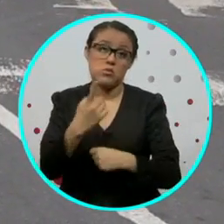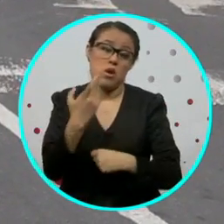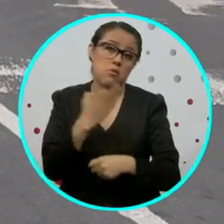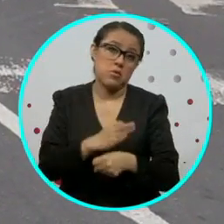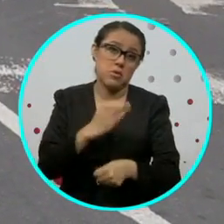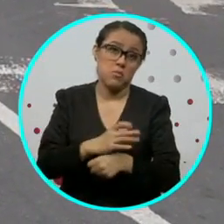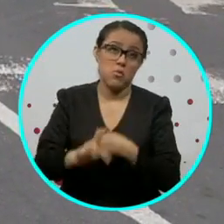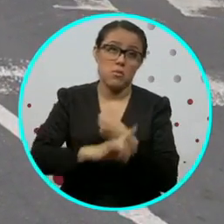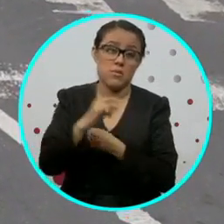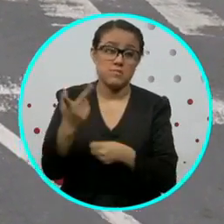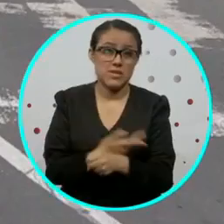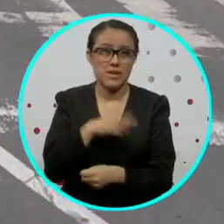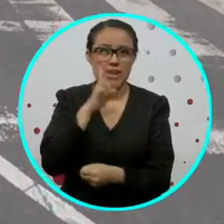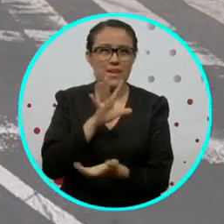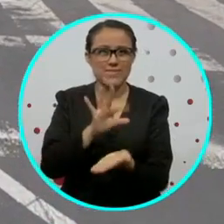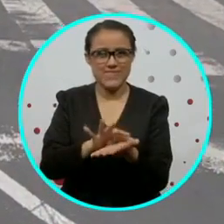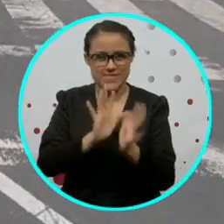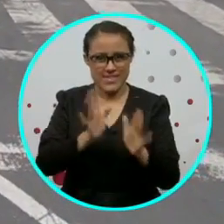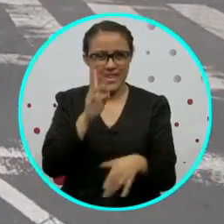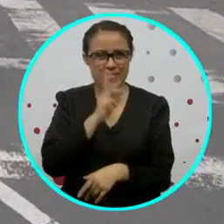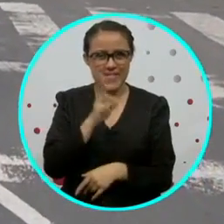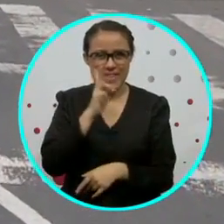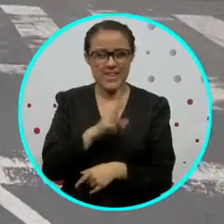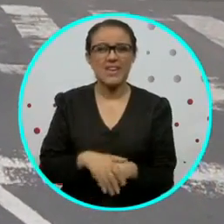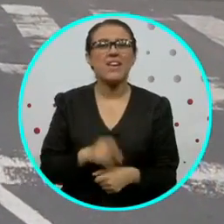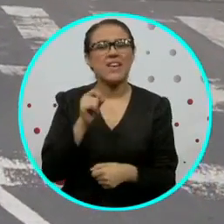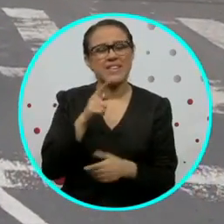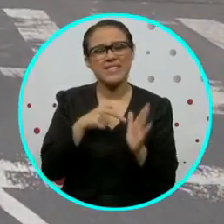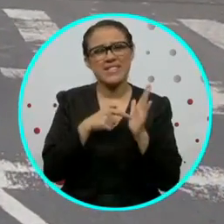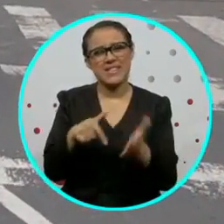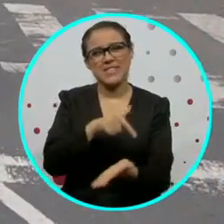¡Ahí viene mi Twitter! ¿Ya lo vieron? A este búsqueme. Pues